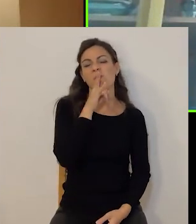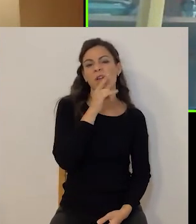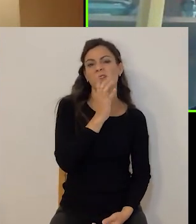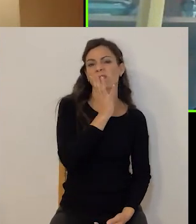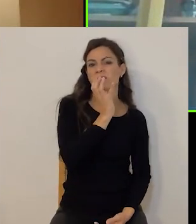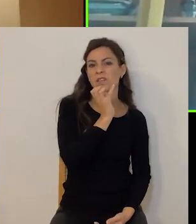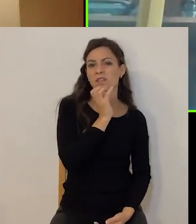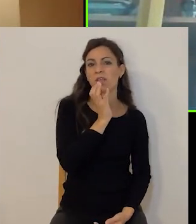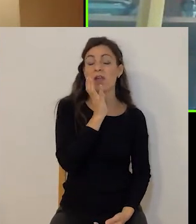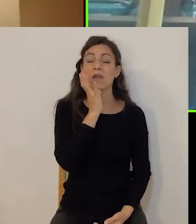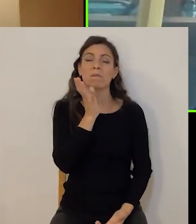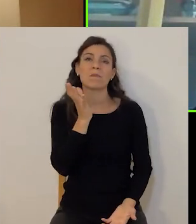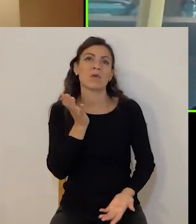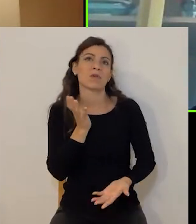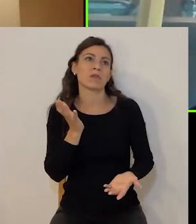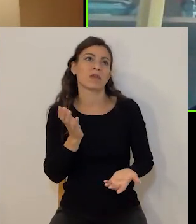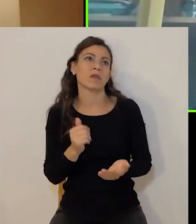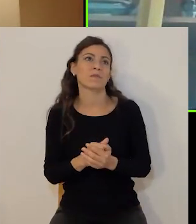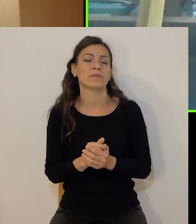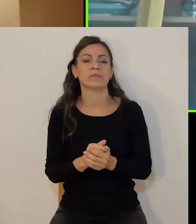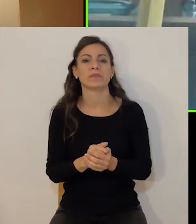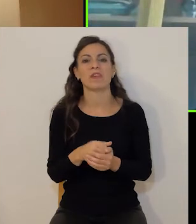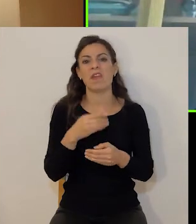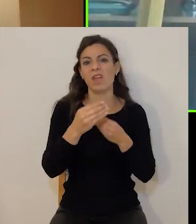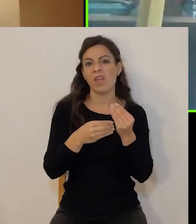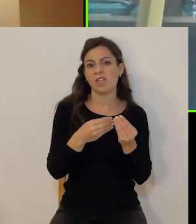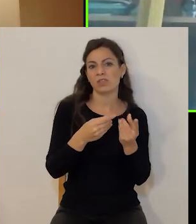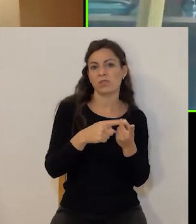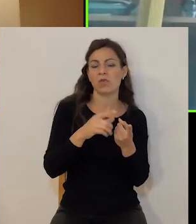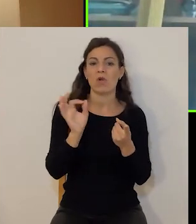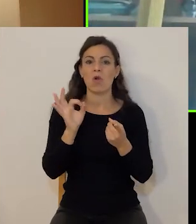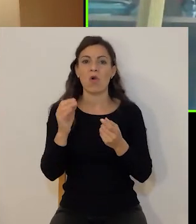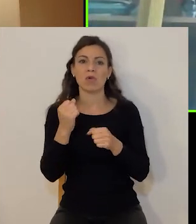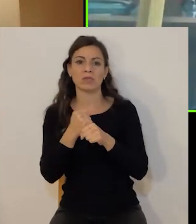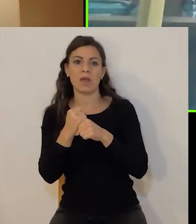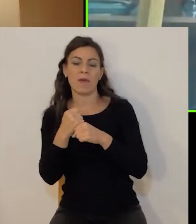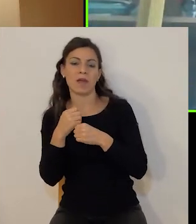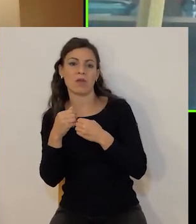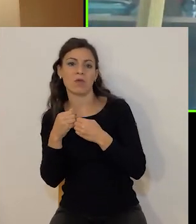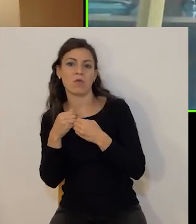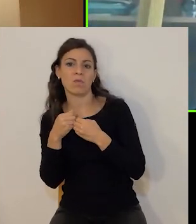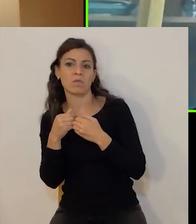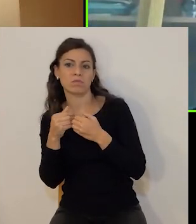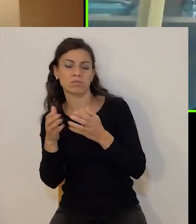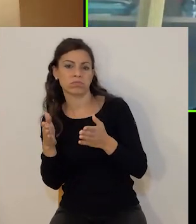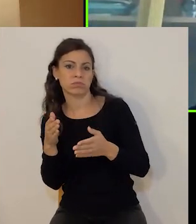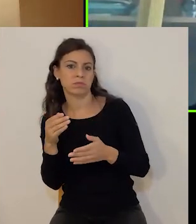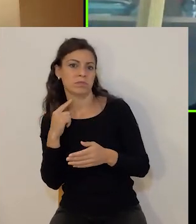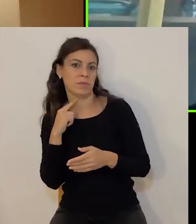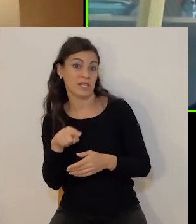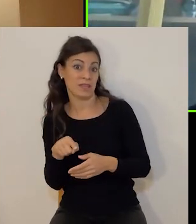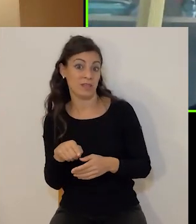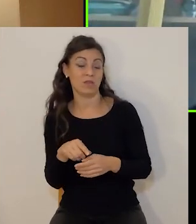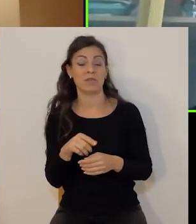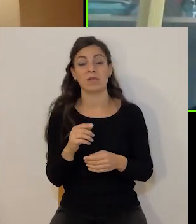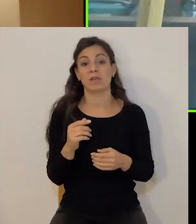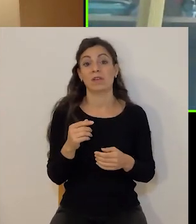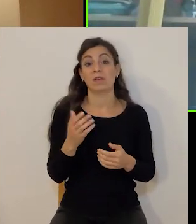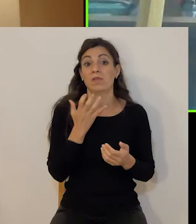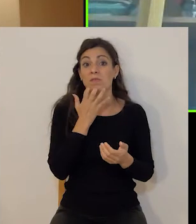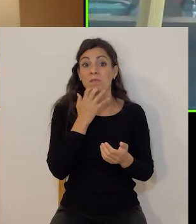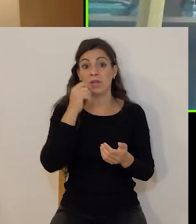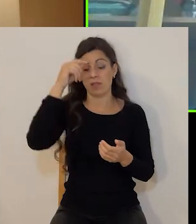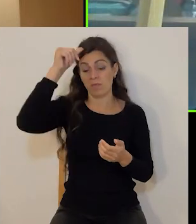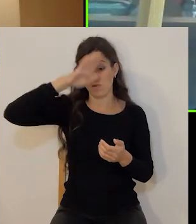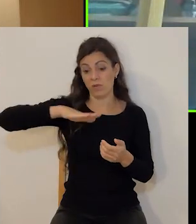triste porque he perdido o porque he hecho esto, o porque he perdido mi trabajo. Hay niños que están preocupados con incertidumbre porque mi padre ha